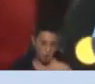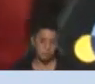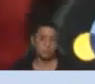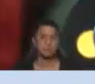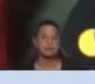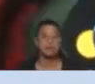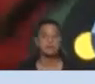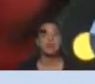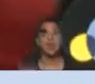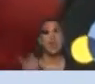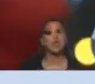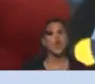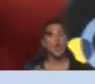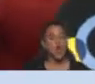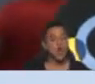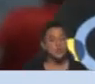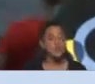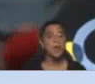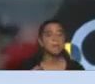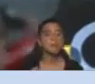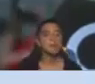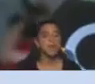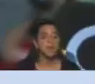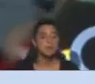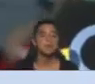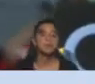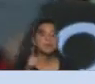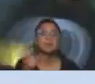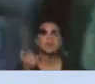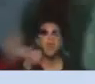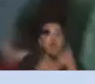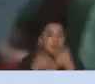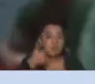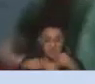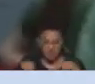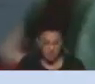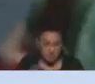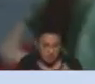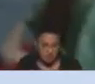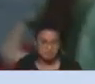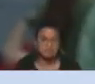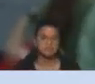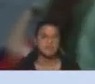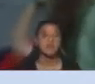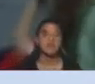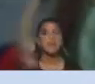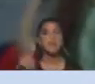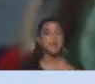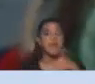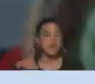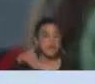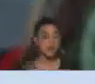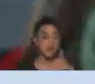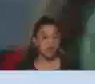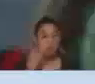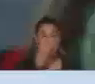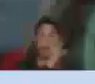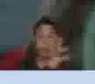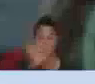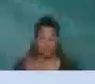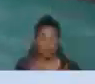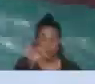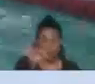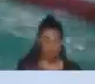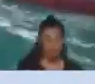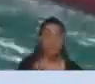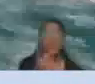contame qué es lo que vas a competir ahora, las pruebas estas. Bueno, voy a nadar 400 y